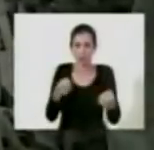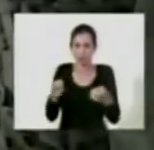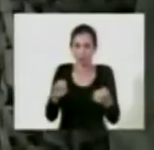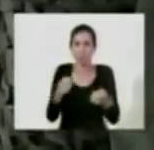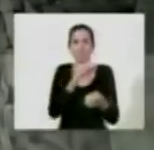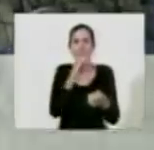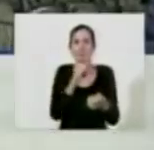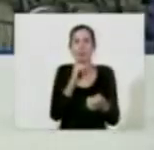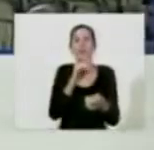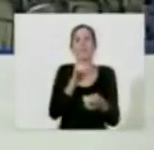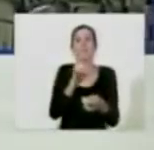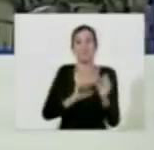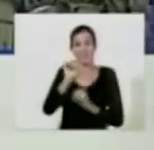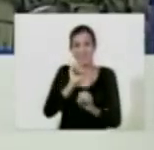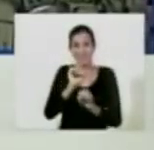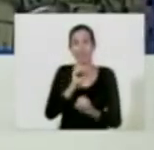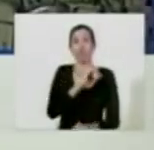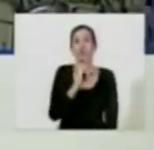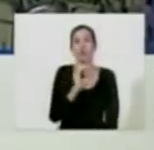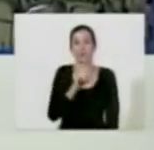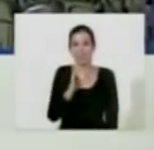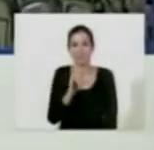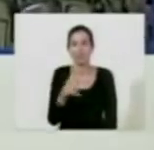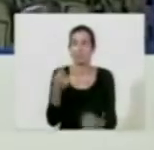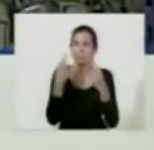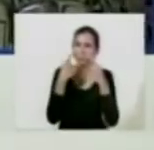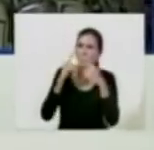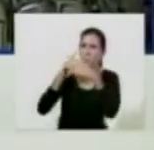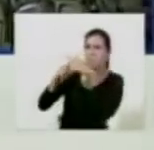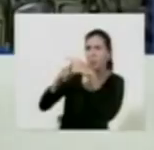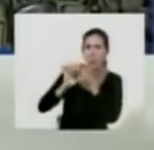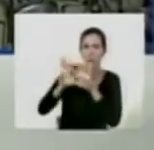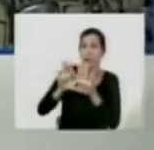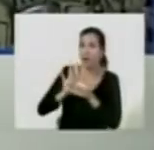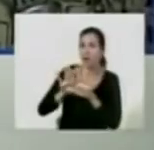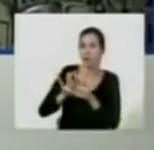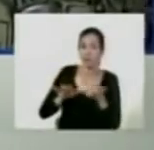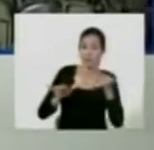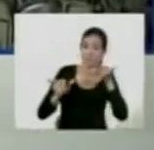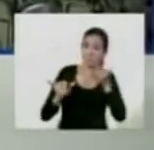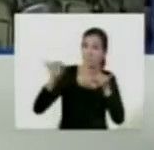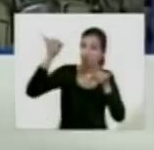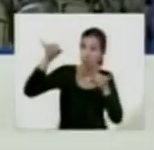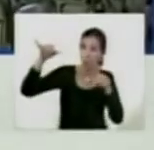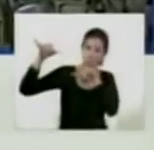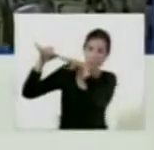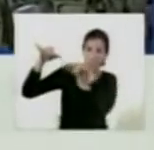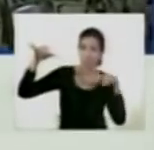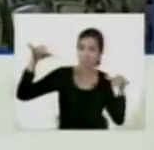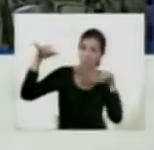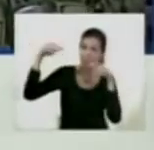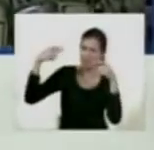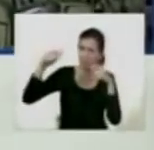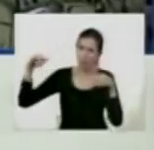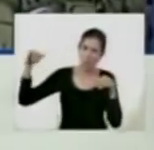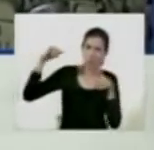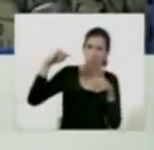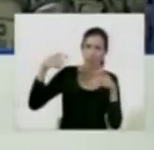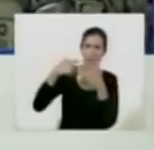defensa integral Apure, una vez observado cómo el CODAI ha frustrado el intento de penetración de vectores